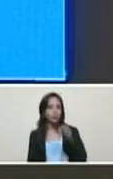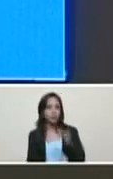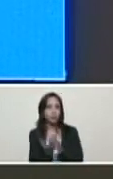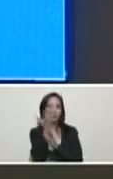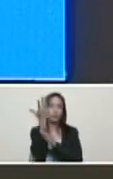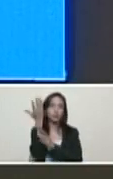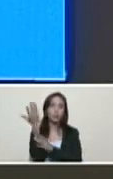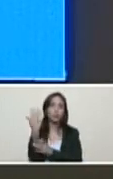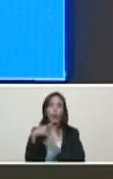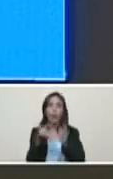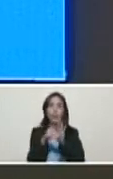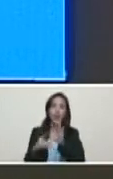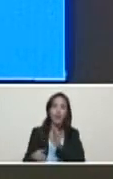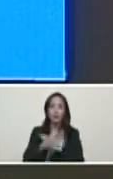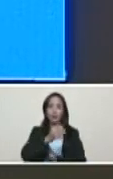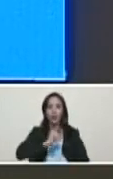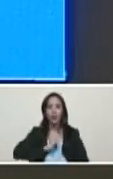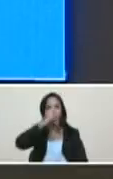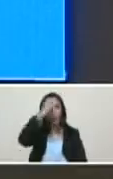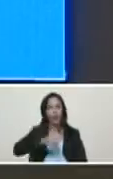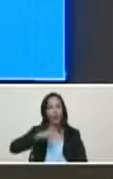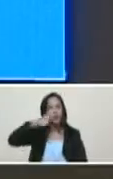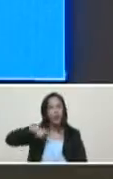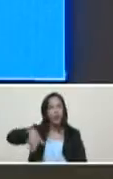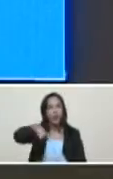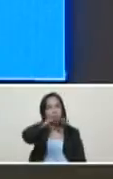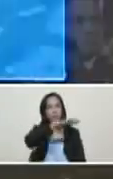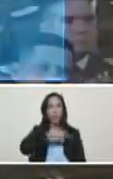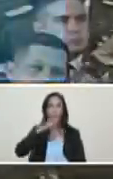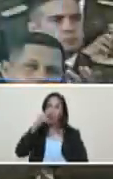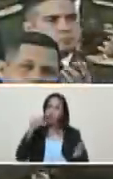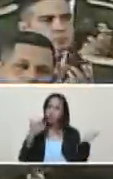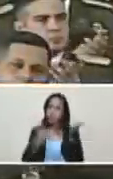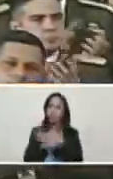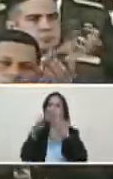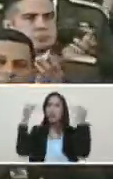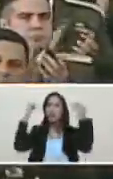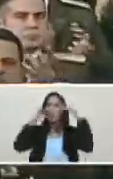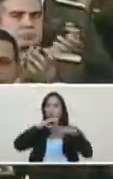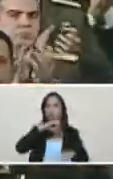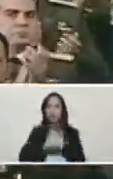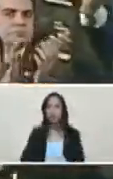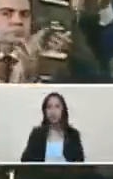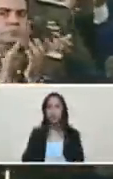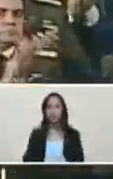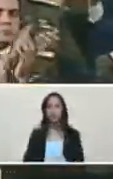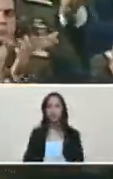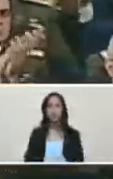y de los Derechos Soberanos del Pueblo Venezolano, para celebrar la historia.